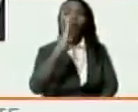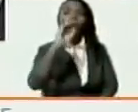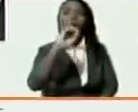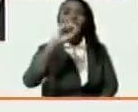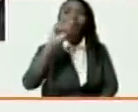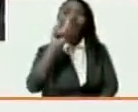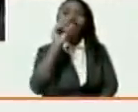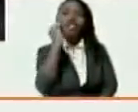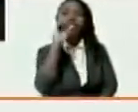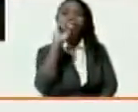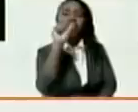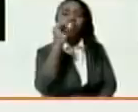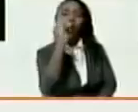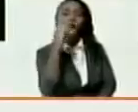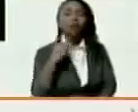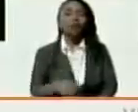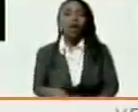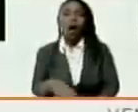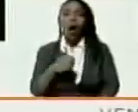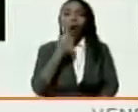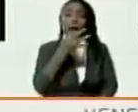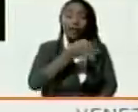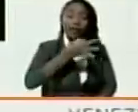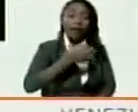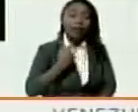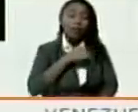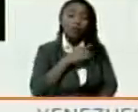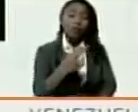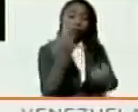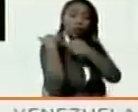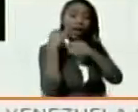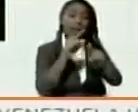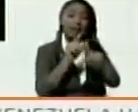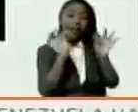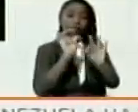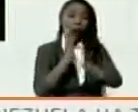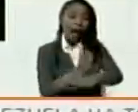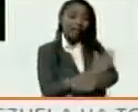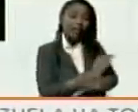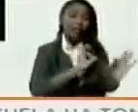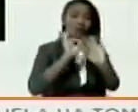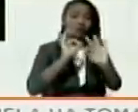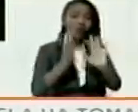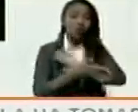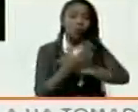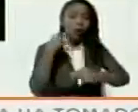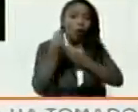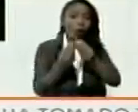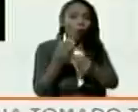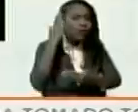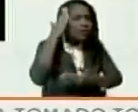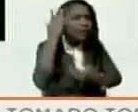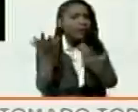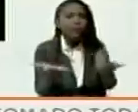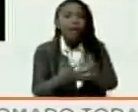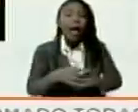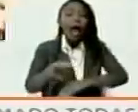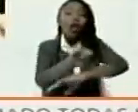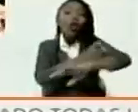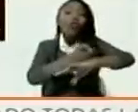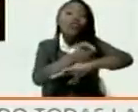Buenas tardes, señor presidente. Con respecto a estas medidas preventivas, quería saber si el